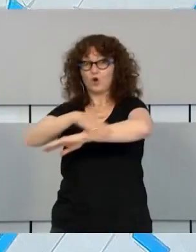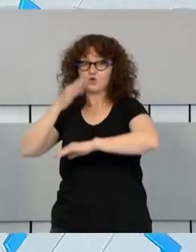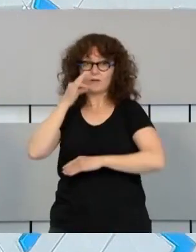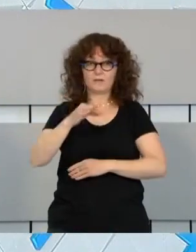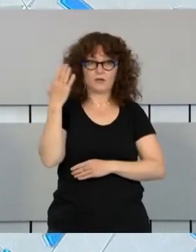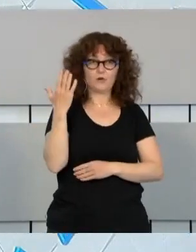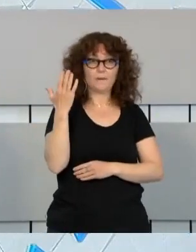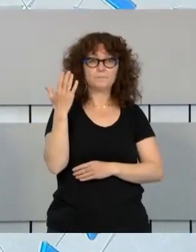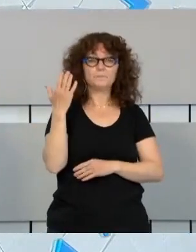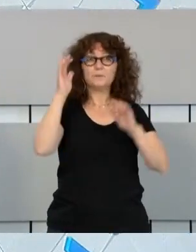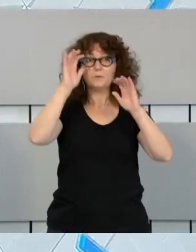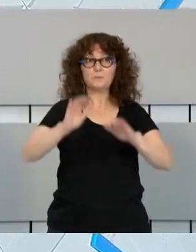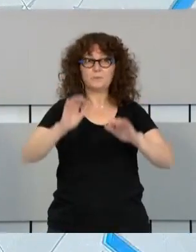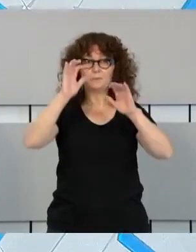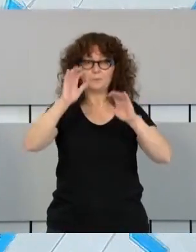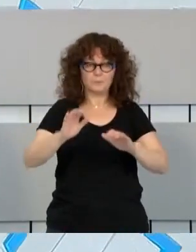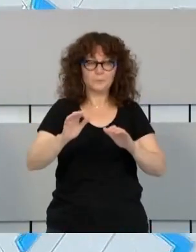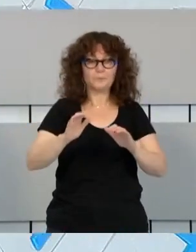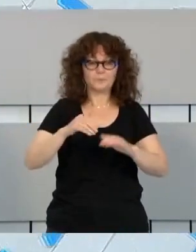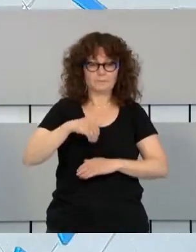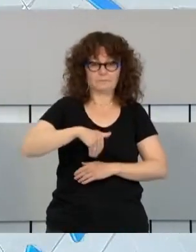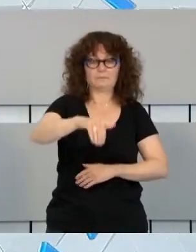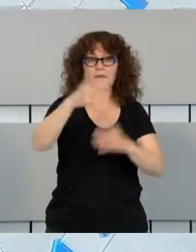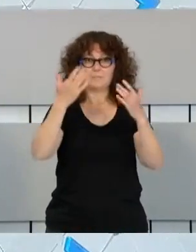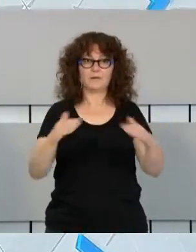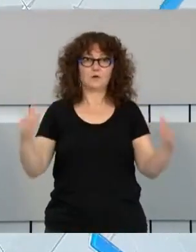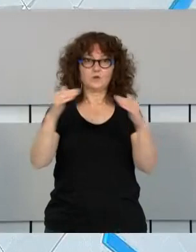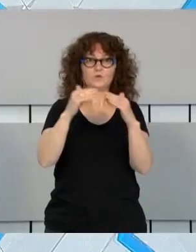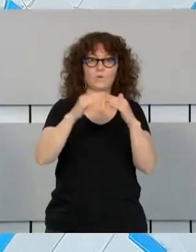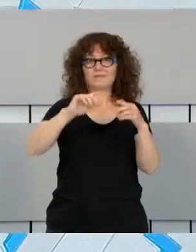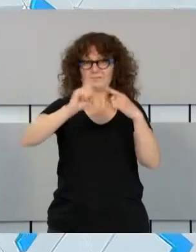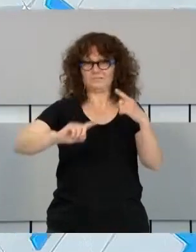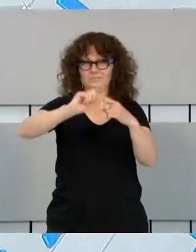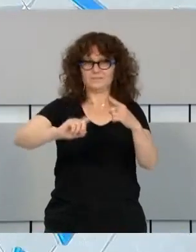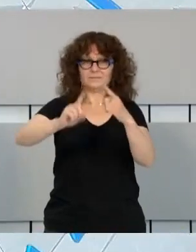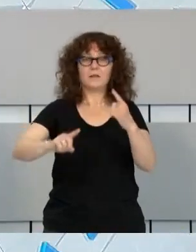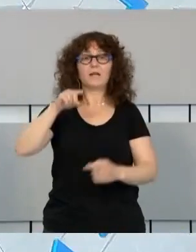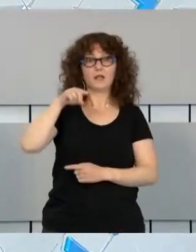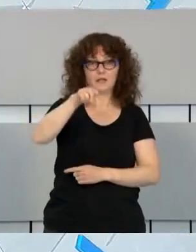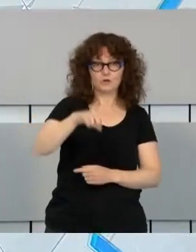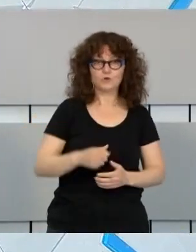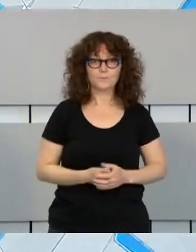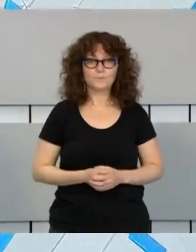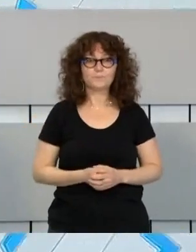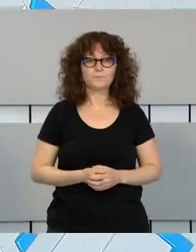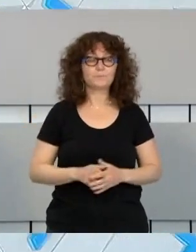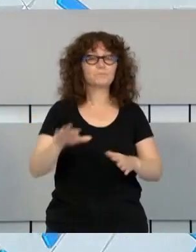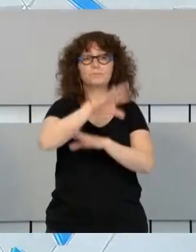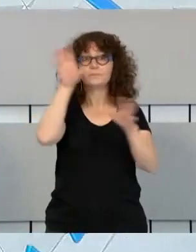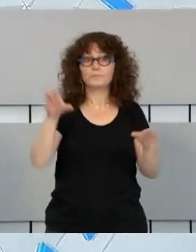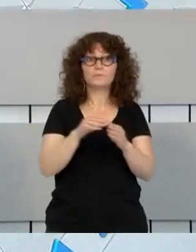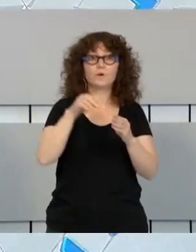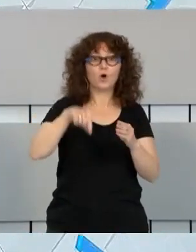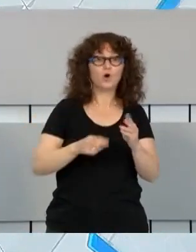Girona. Y, bueno, las precipitaciones que se irán extendiendo de cara al miércoles, jueves, con tormentas en buena parte del centro peninsular. En definitiva, hoy